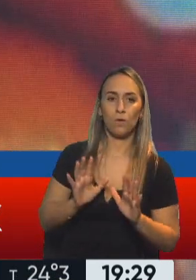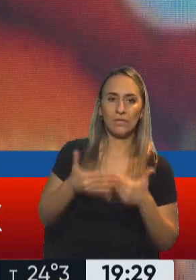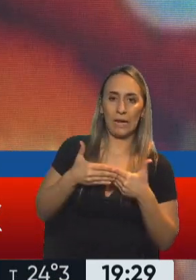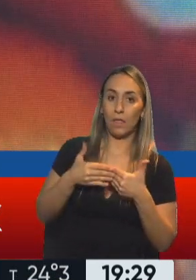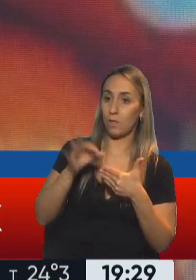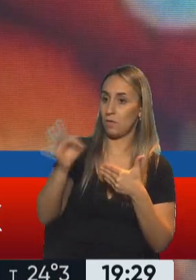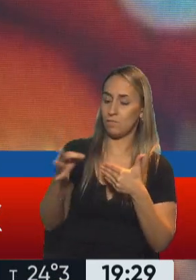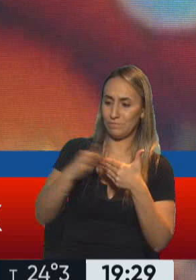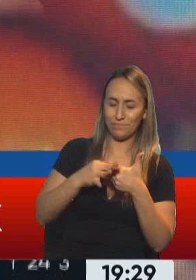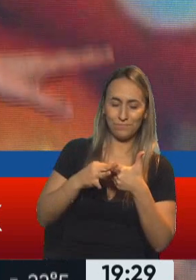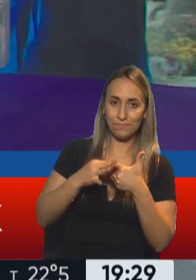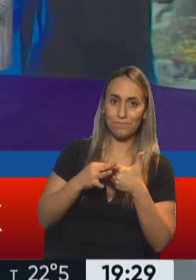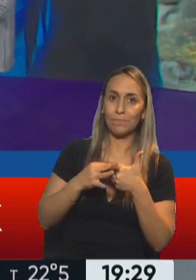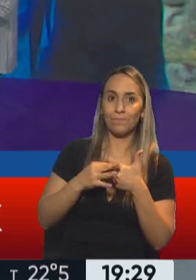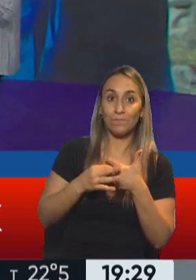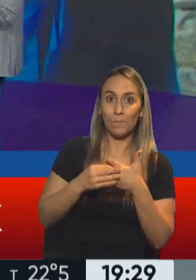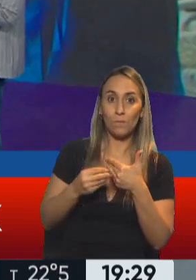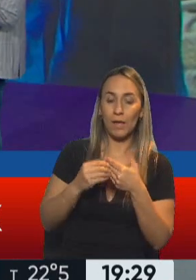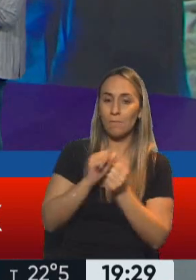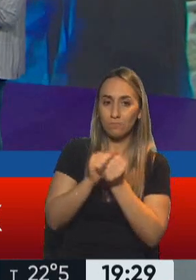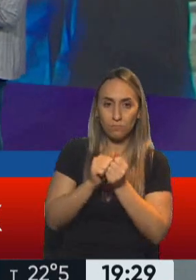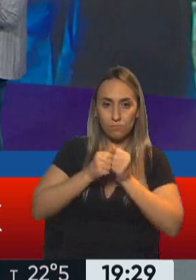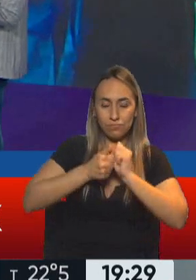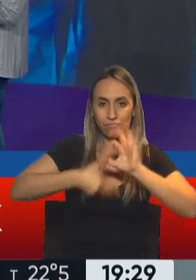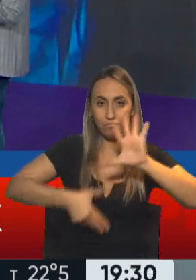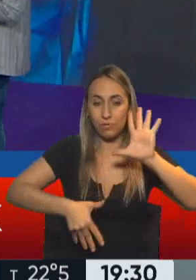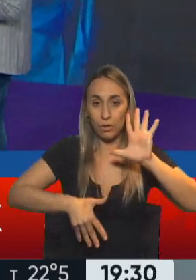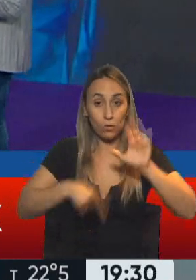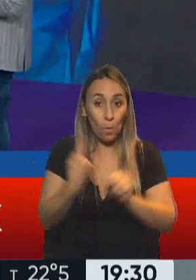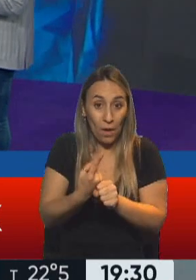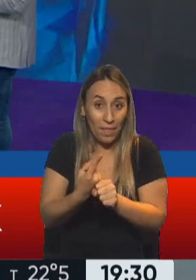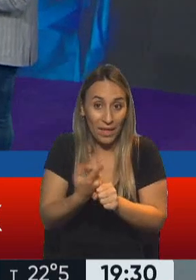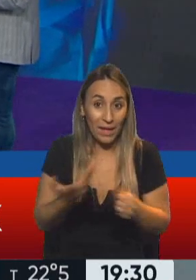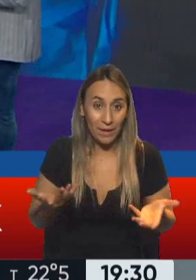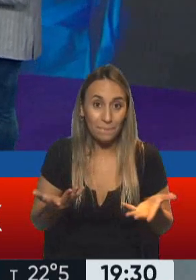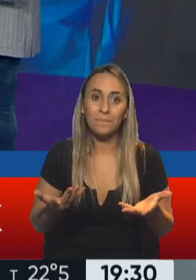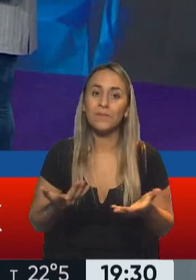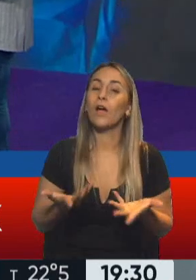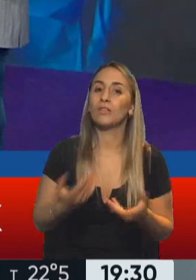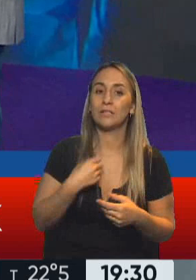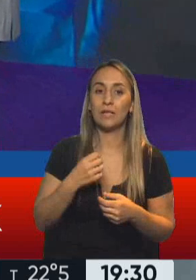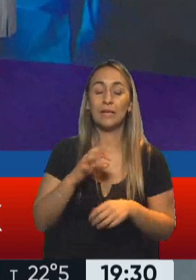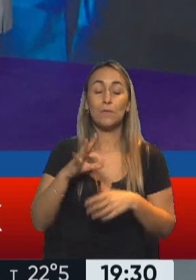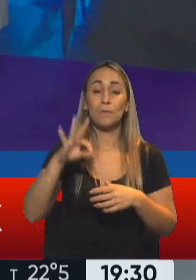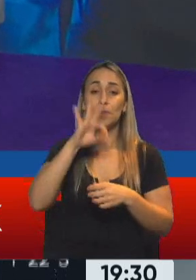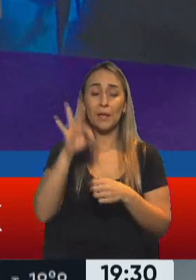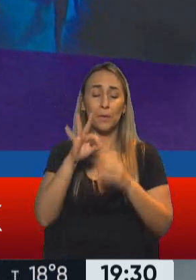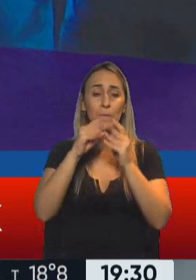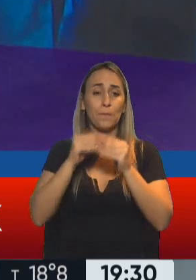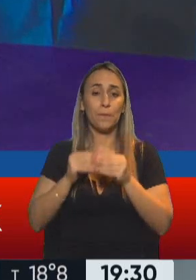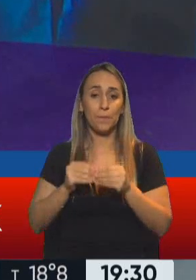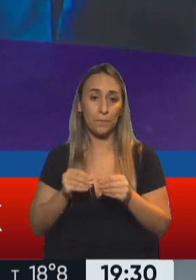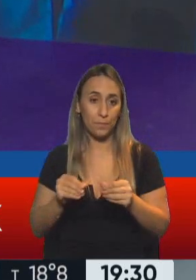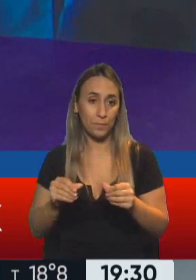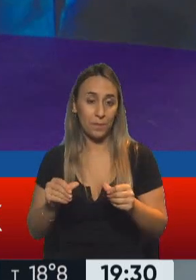puede reproducir. Ajá. ¿Sí? Con lo cual no se multiplica, con lo cual baja la carga viral y con lo cual